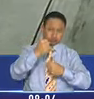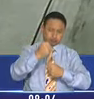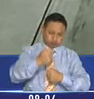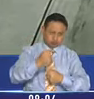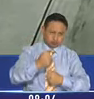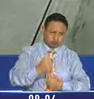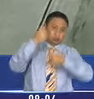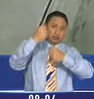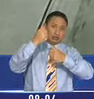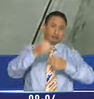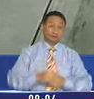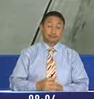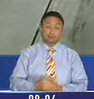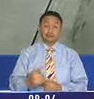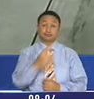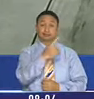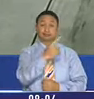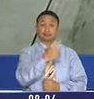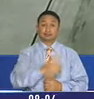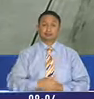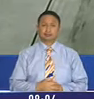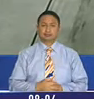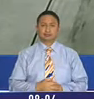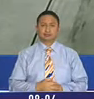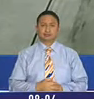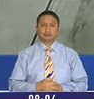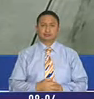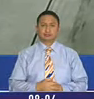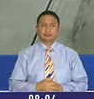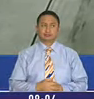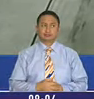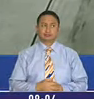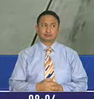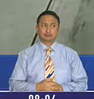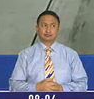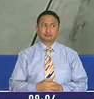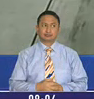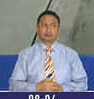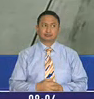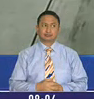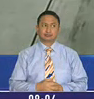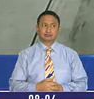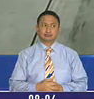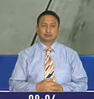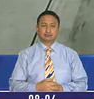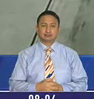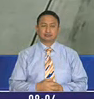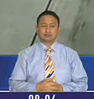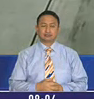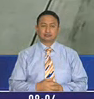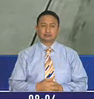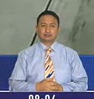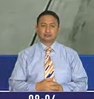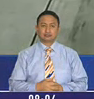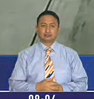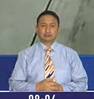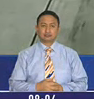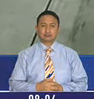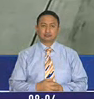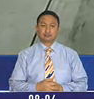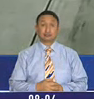poco de fuerza, se abalanzan contra este poste metálico que sostiene señalética de tránsito e intentan desprenderlo del